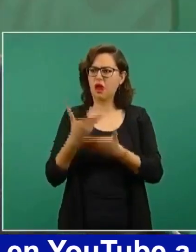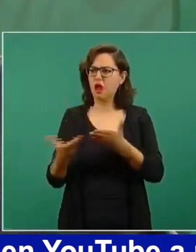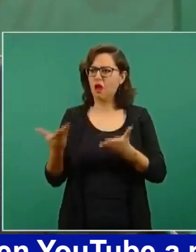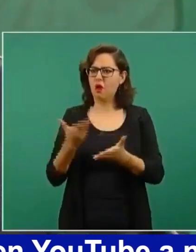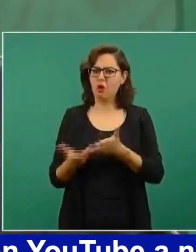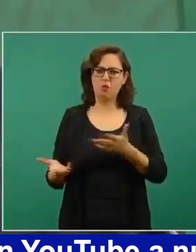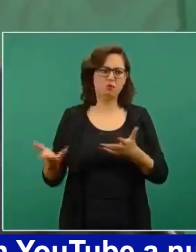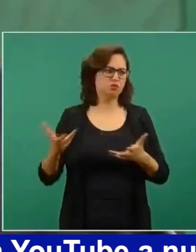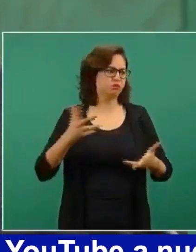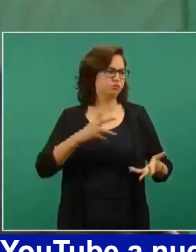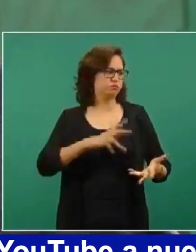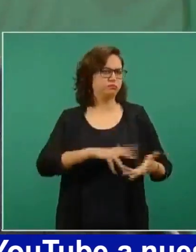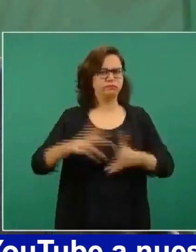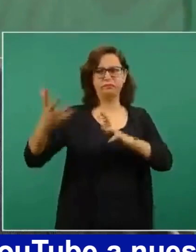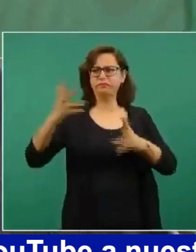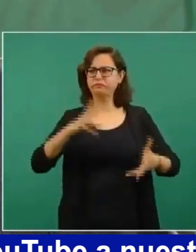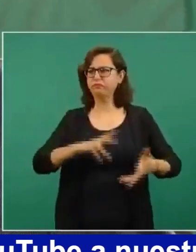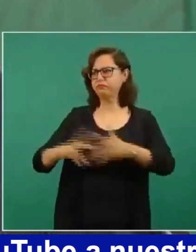de la crisis de México,